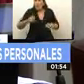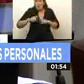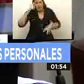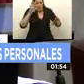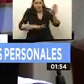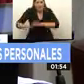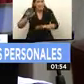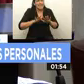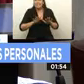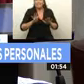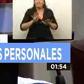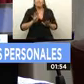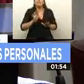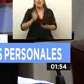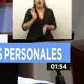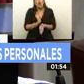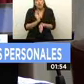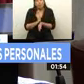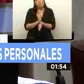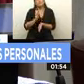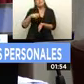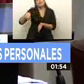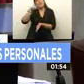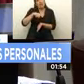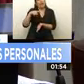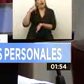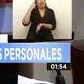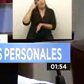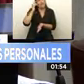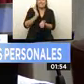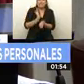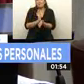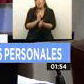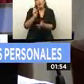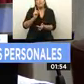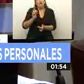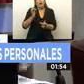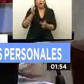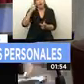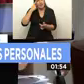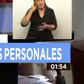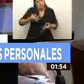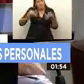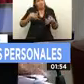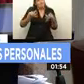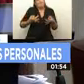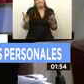es poco inteligente económicamente qué quiero decir con esto señor presidente